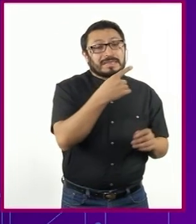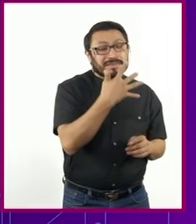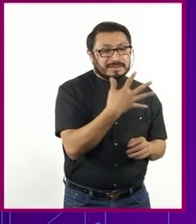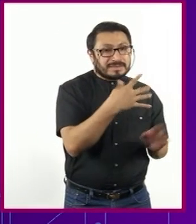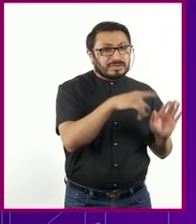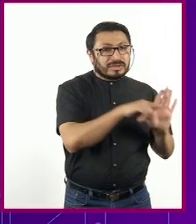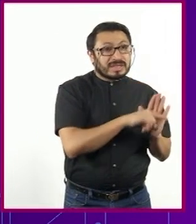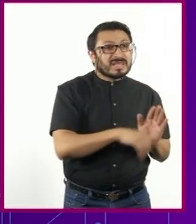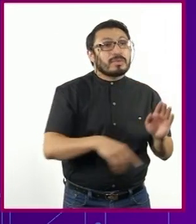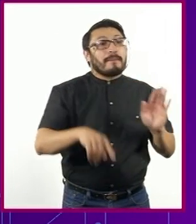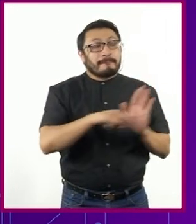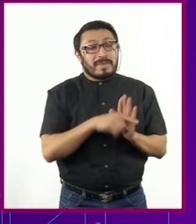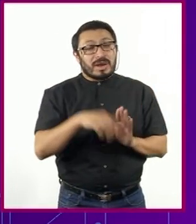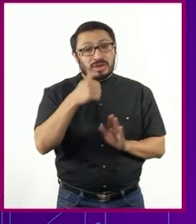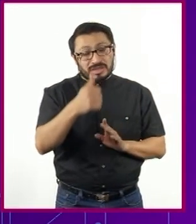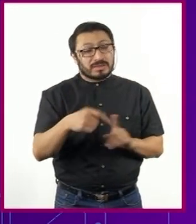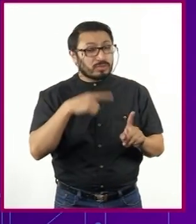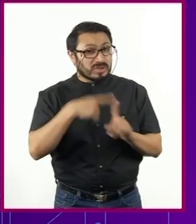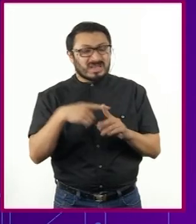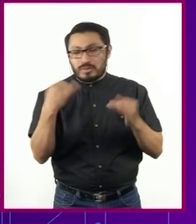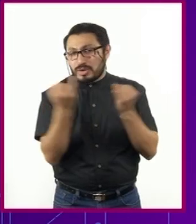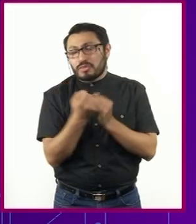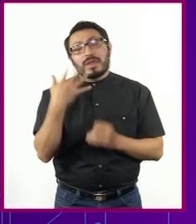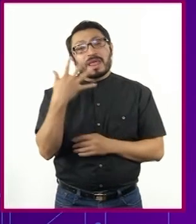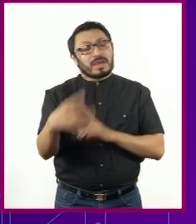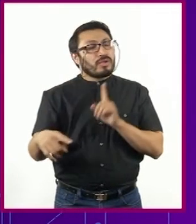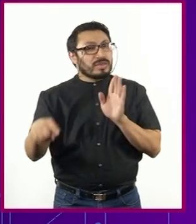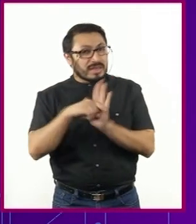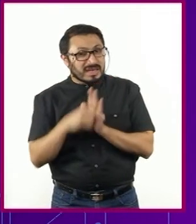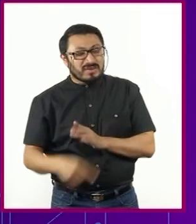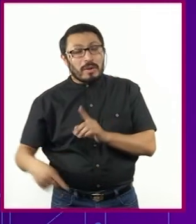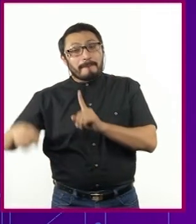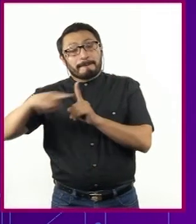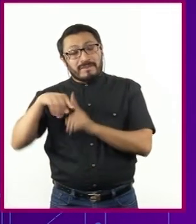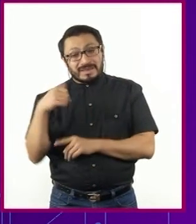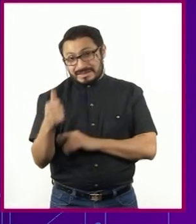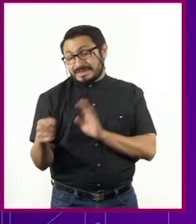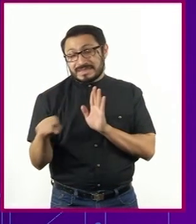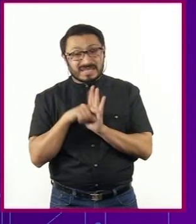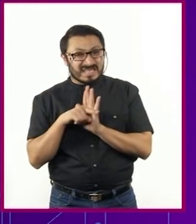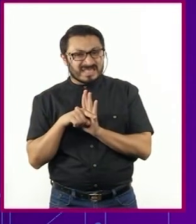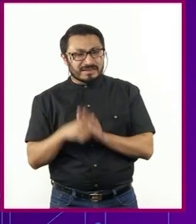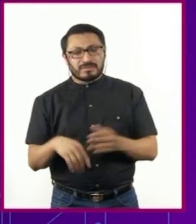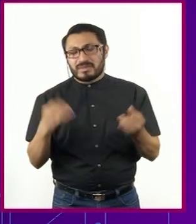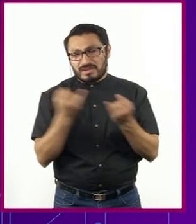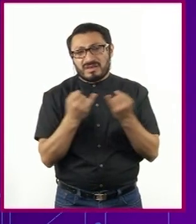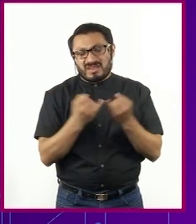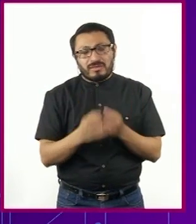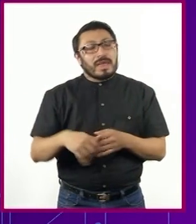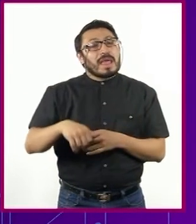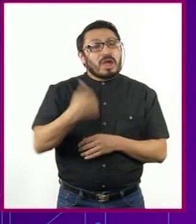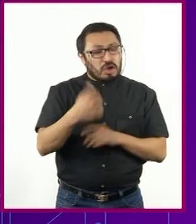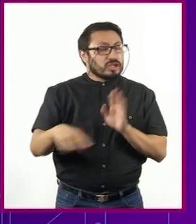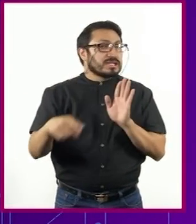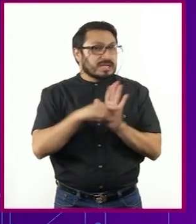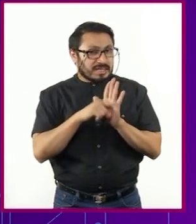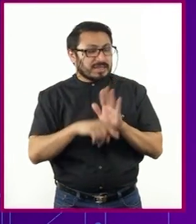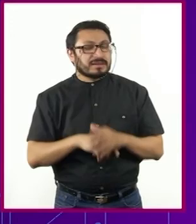menos 6 positivo es igual a 5 negativo más 6 negativo, igual a 11